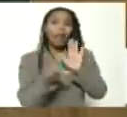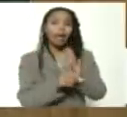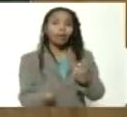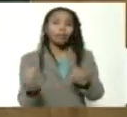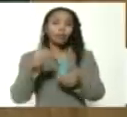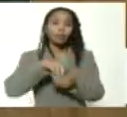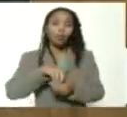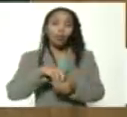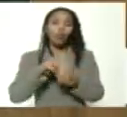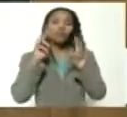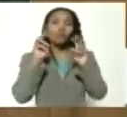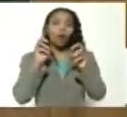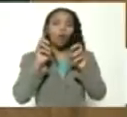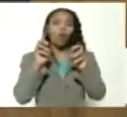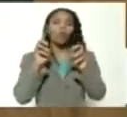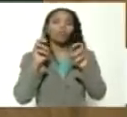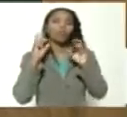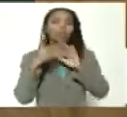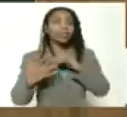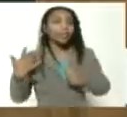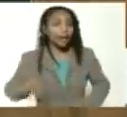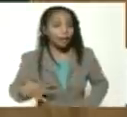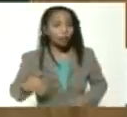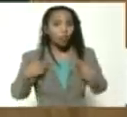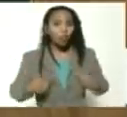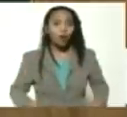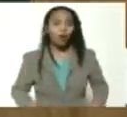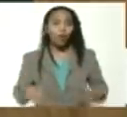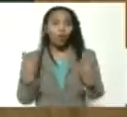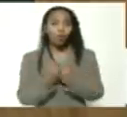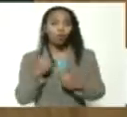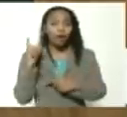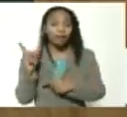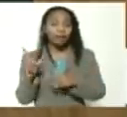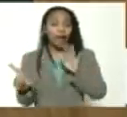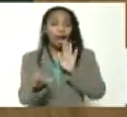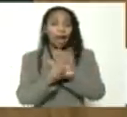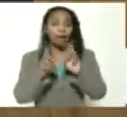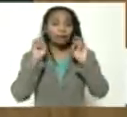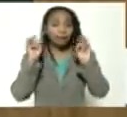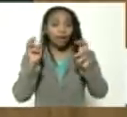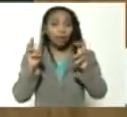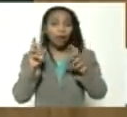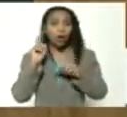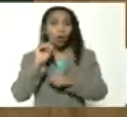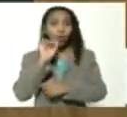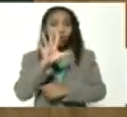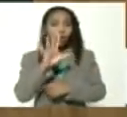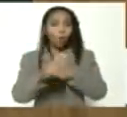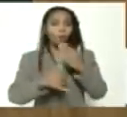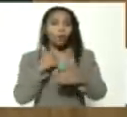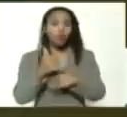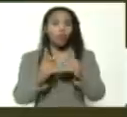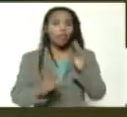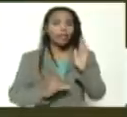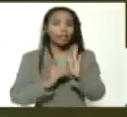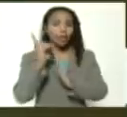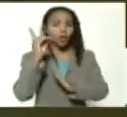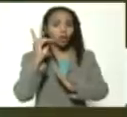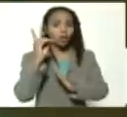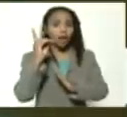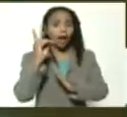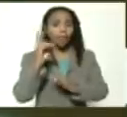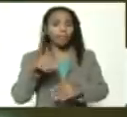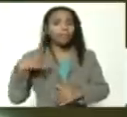incorporar nuevos derechos humanos. Y junto a esa ley marco, otros 5 proyectos que desarrollan derechos